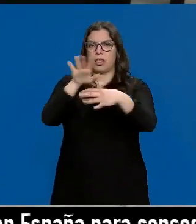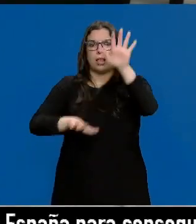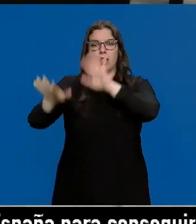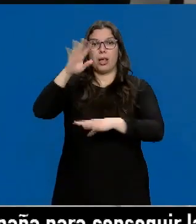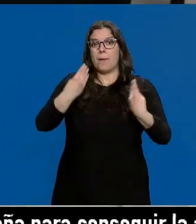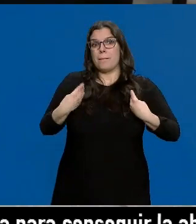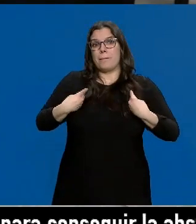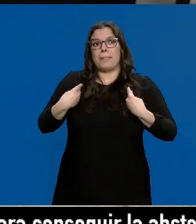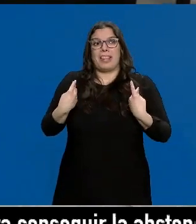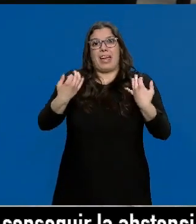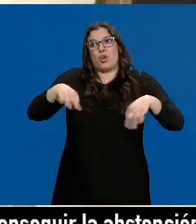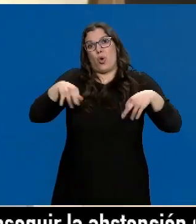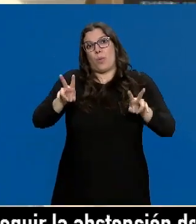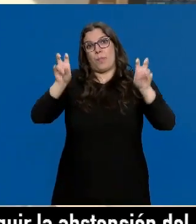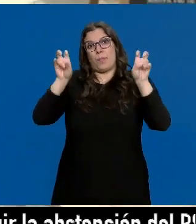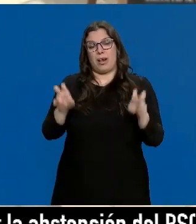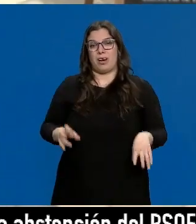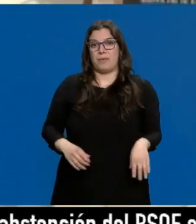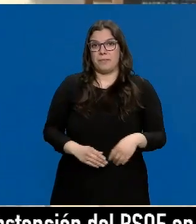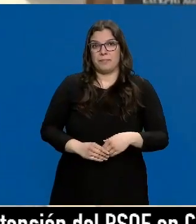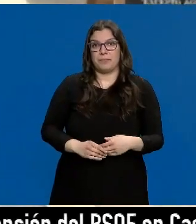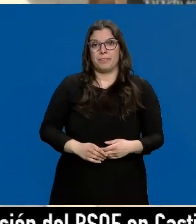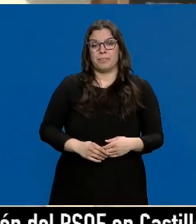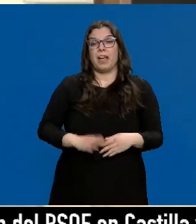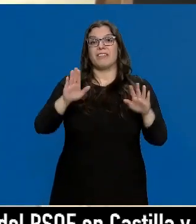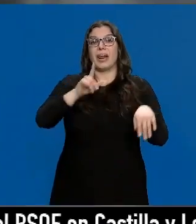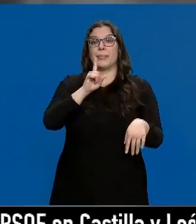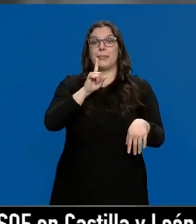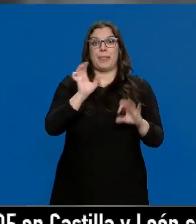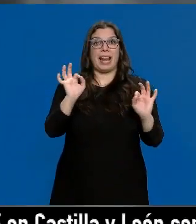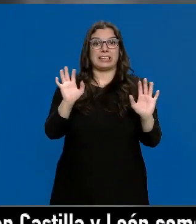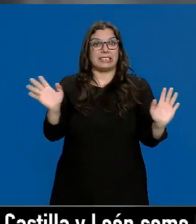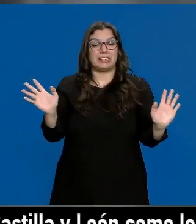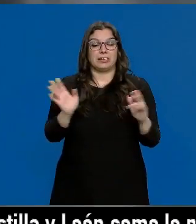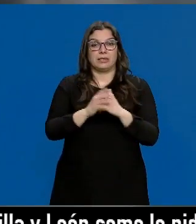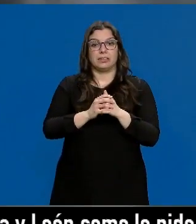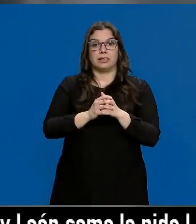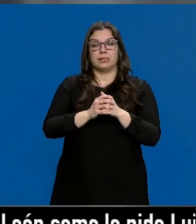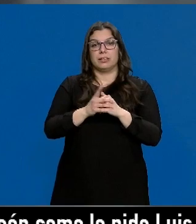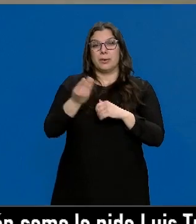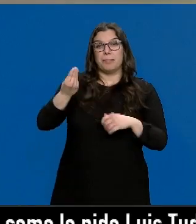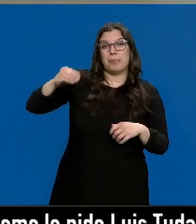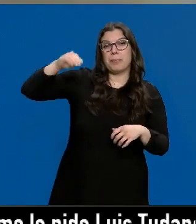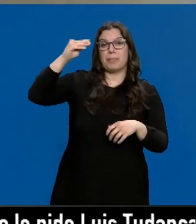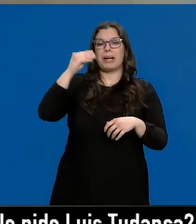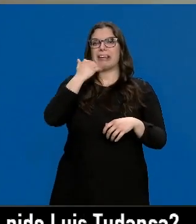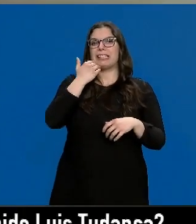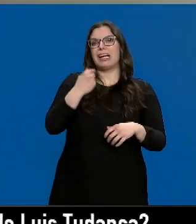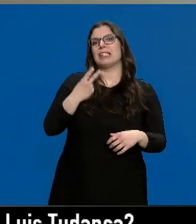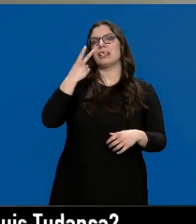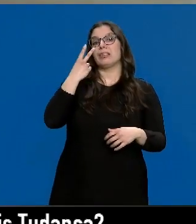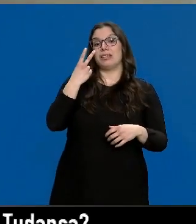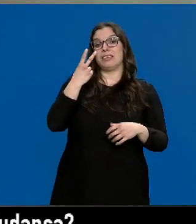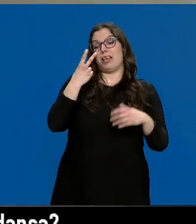una vida más o menos normal, ¿eh? Con vela nos vamos a tener que alumbrar. Y la subida impacta de lleno en los bolsillos de casi 2 de cada